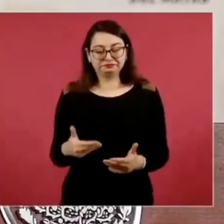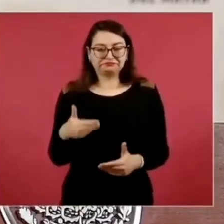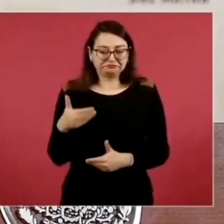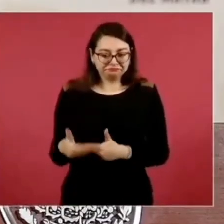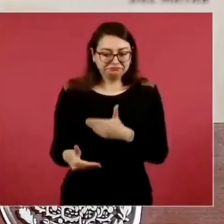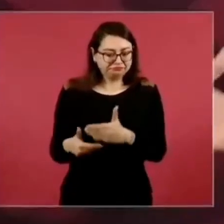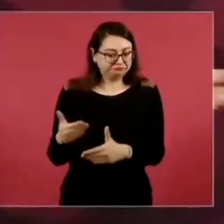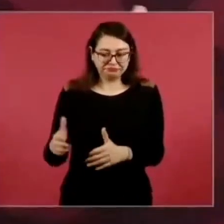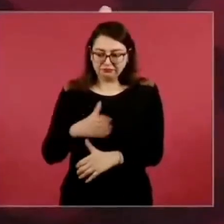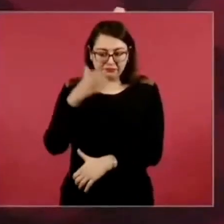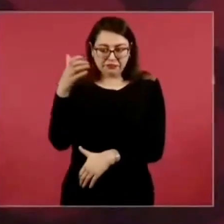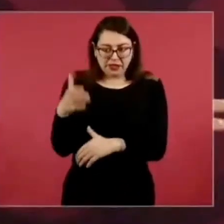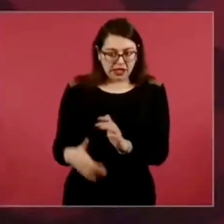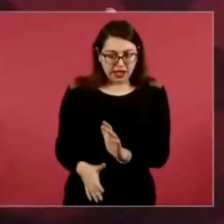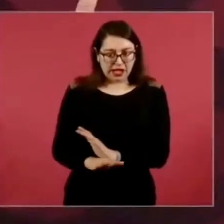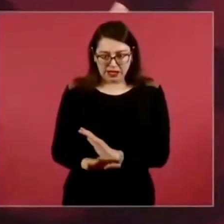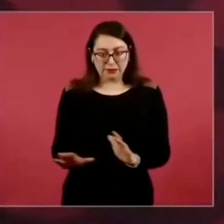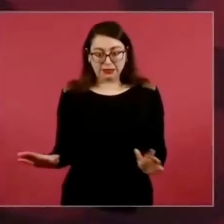pues tenía dos